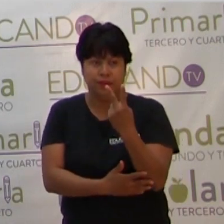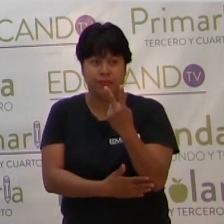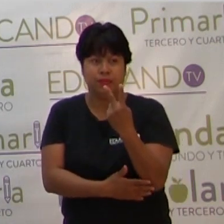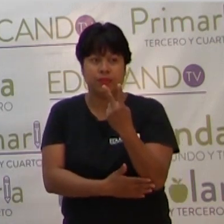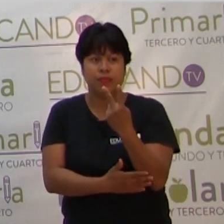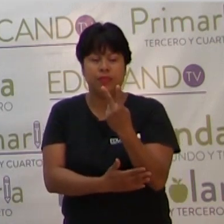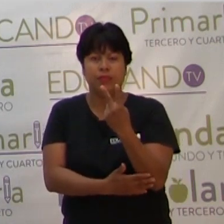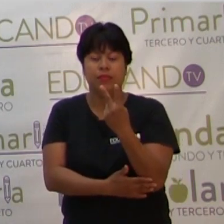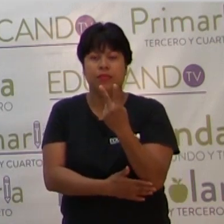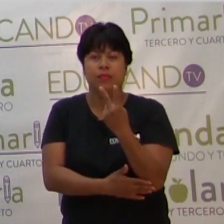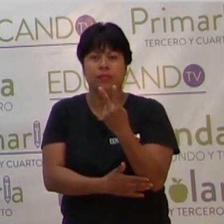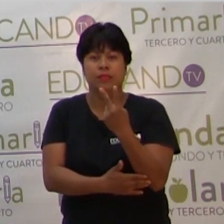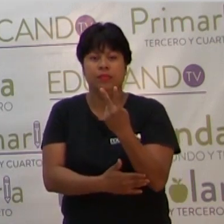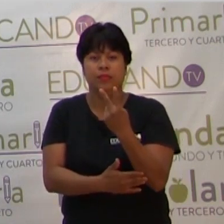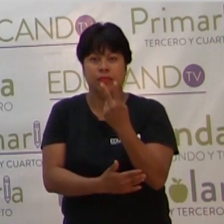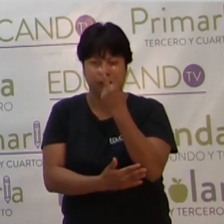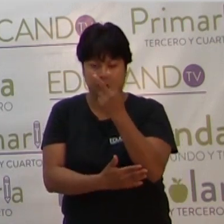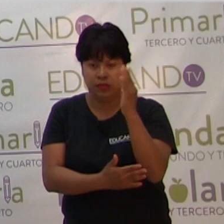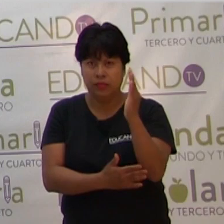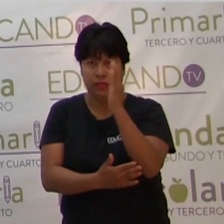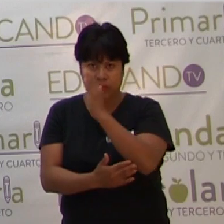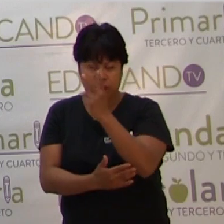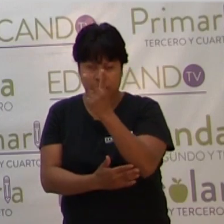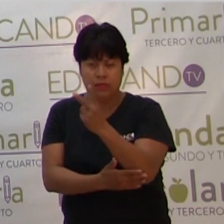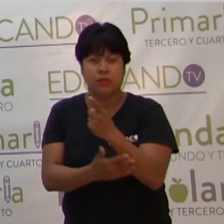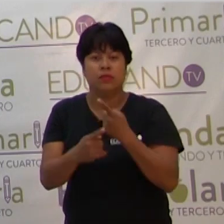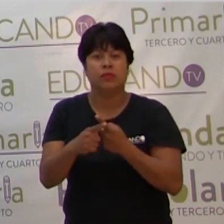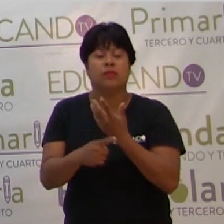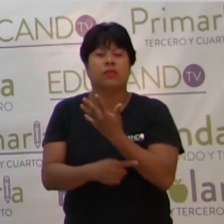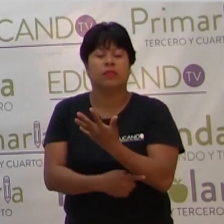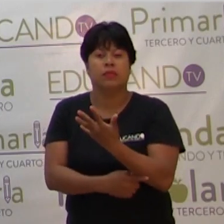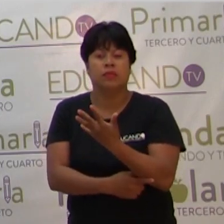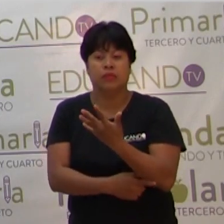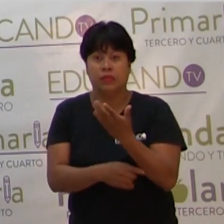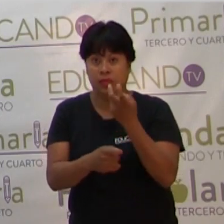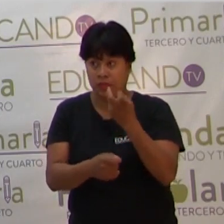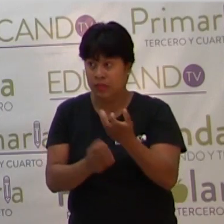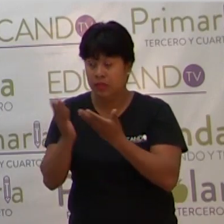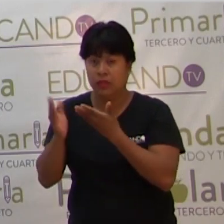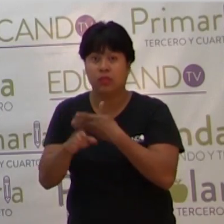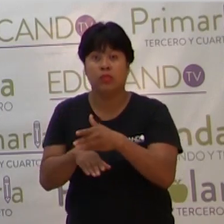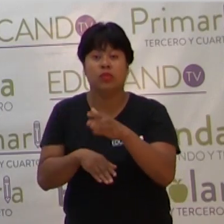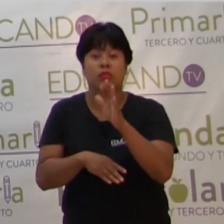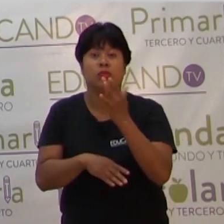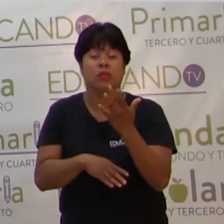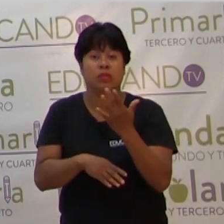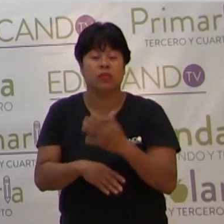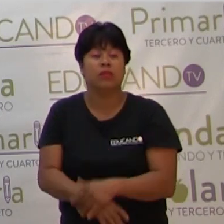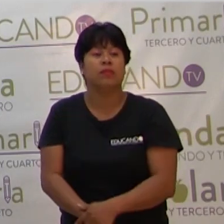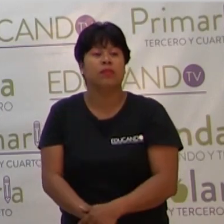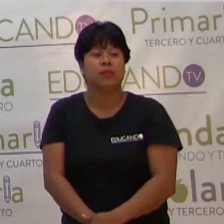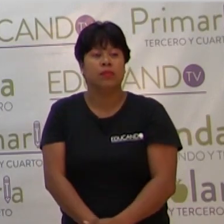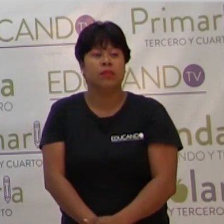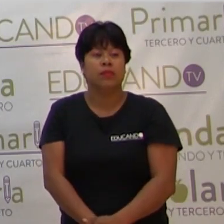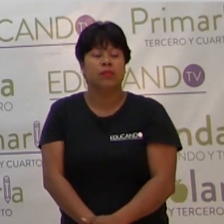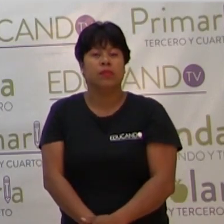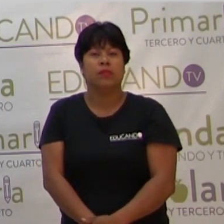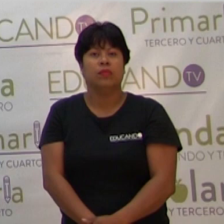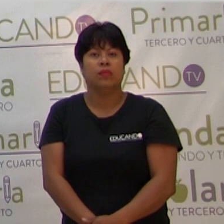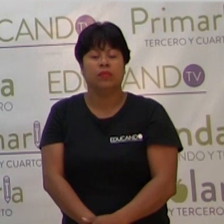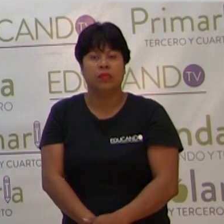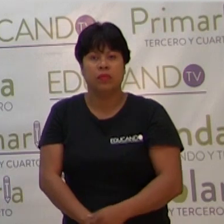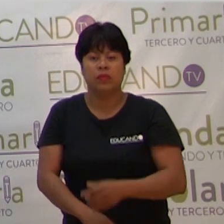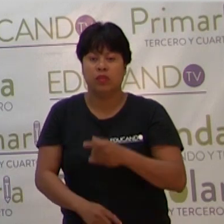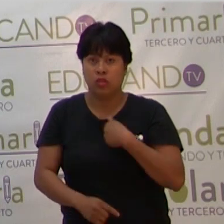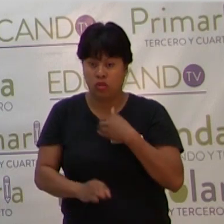las dos versiones. Por 5. A ese número súmale 50. Le voy a sumar 50. Lo estoy haciendo ahorita